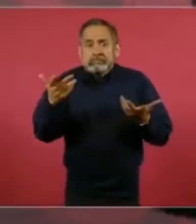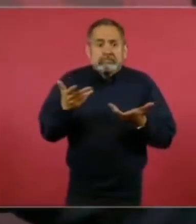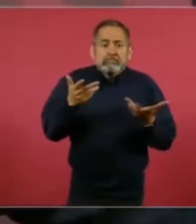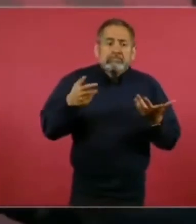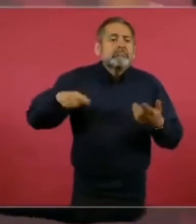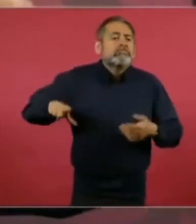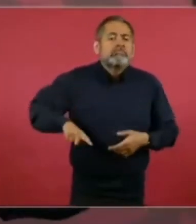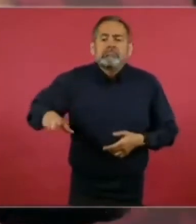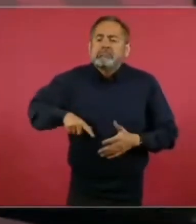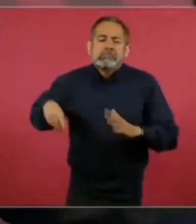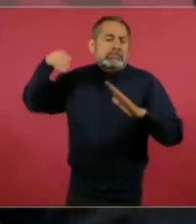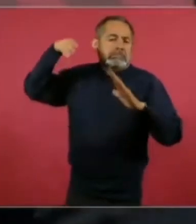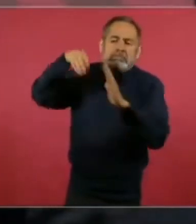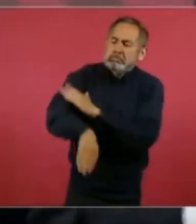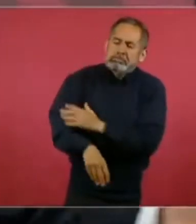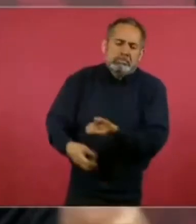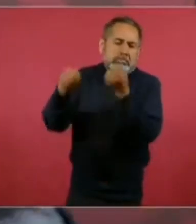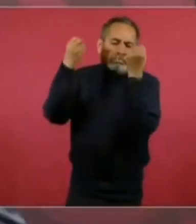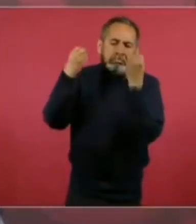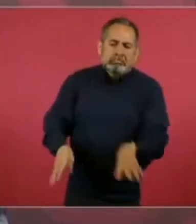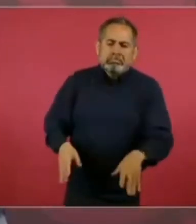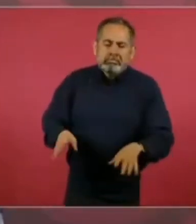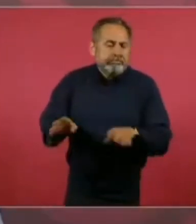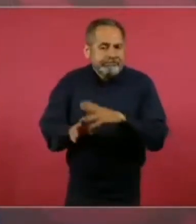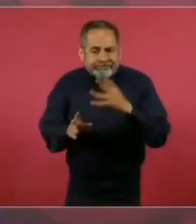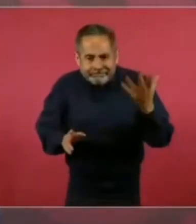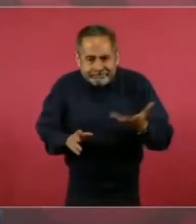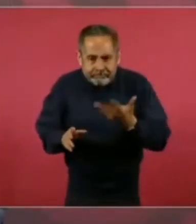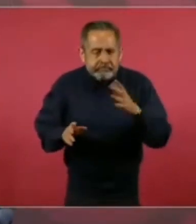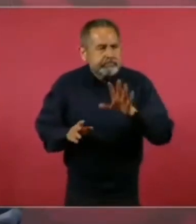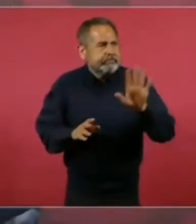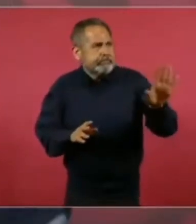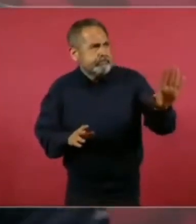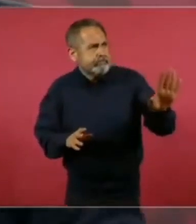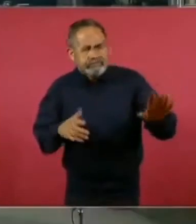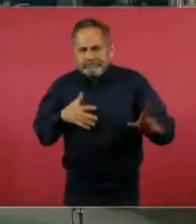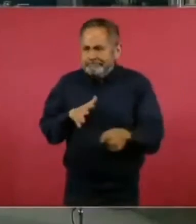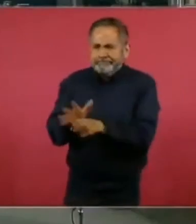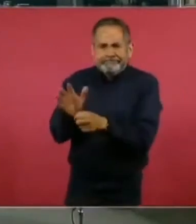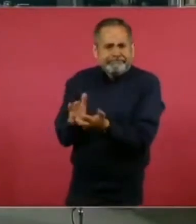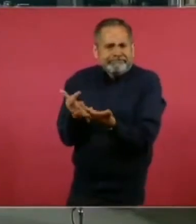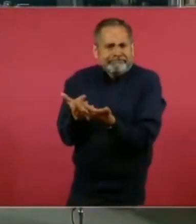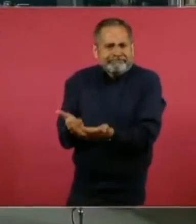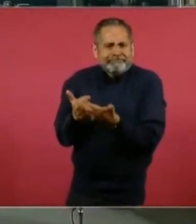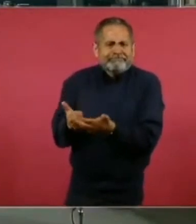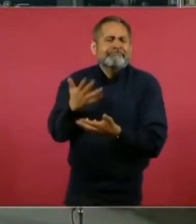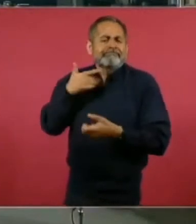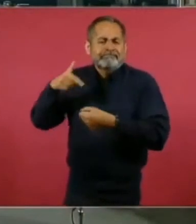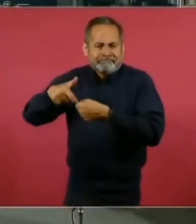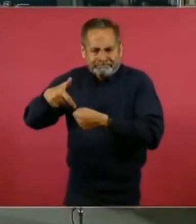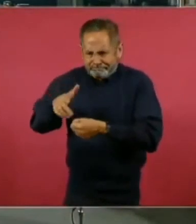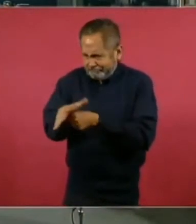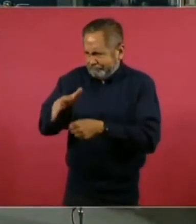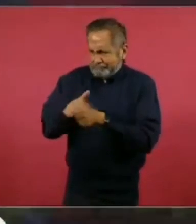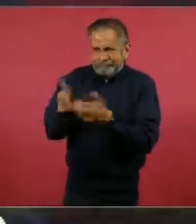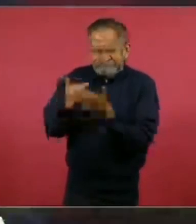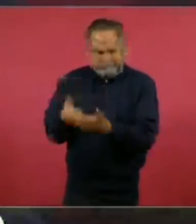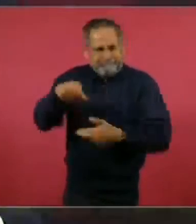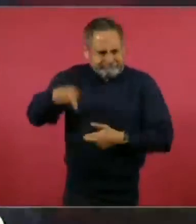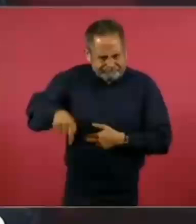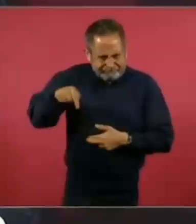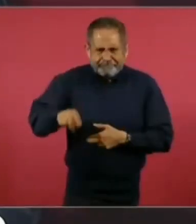Tumban a cualquier gobierno. Entonces, si tenemos nuestras gasolinas, nuestro diésel,